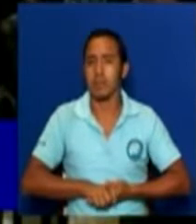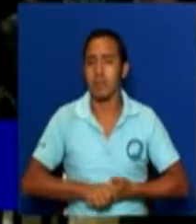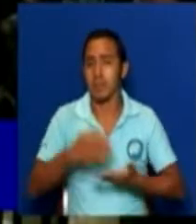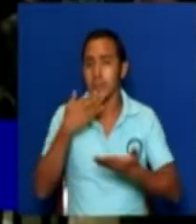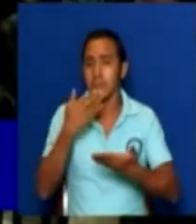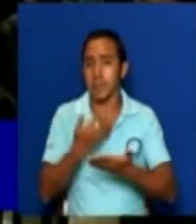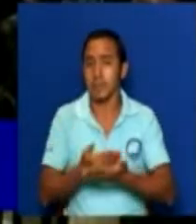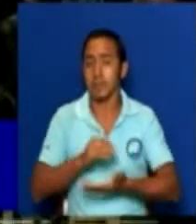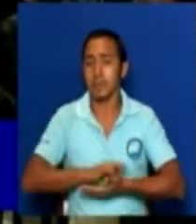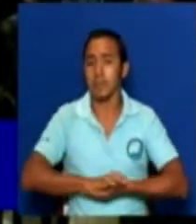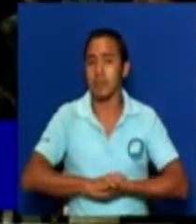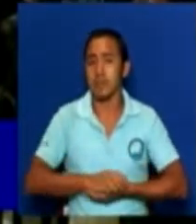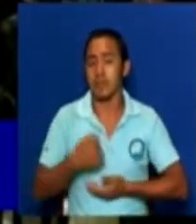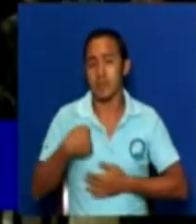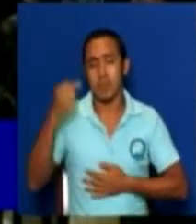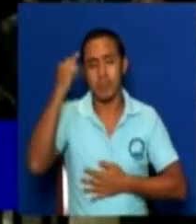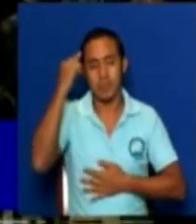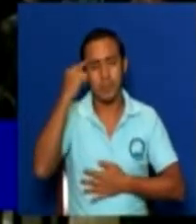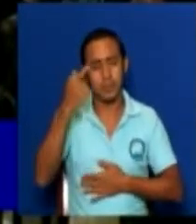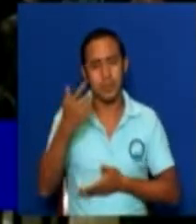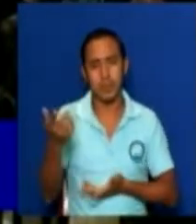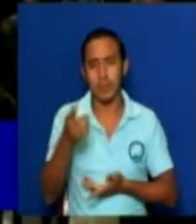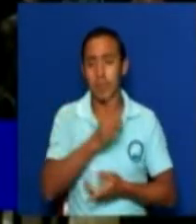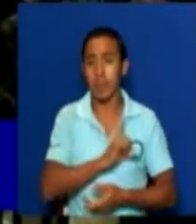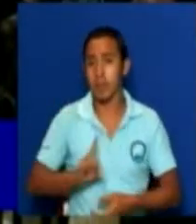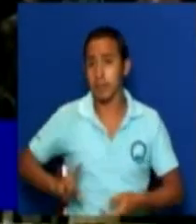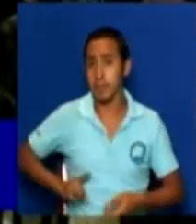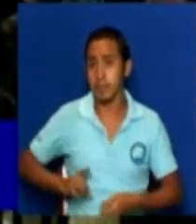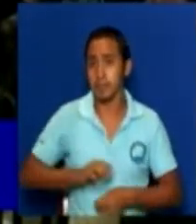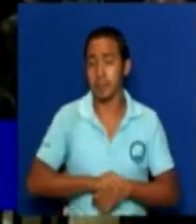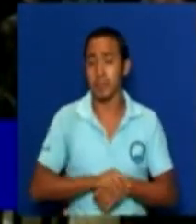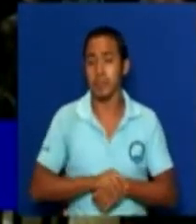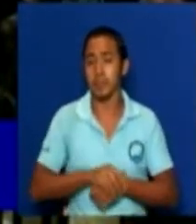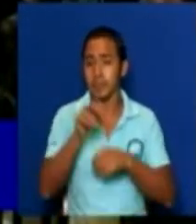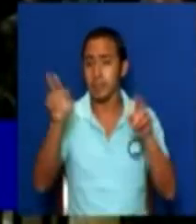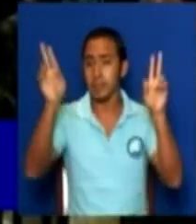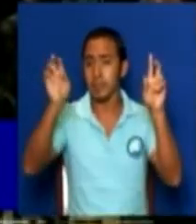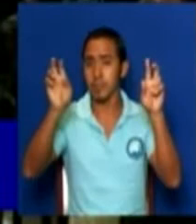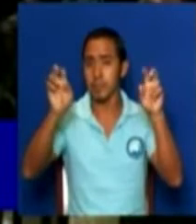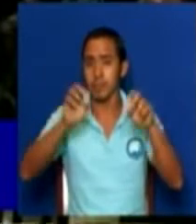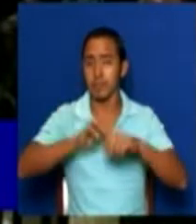Gracias. Bueno, yo creo que la diputada ya dijo, ¿verdad?, que en cuanto al tema